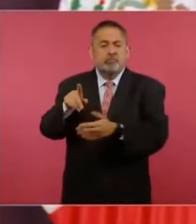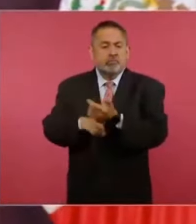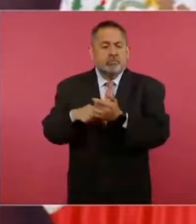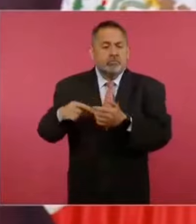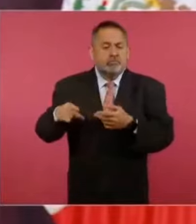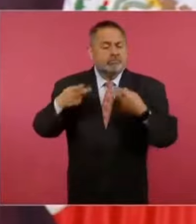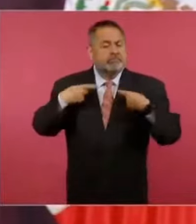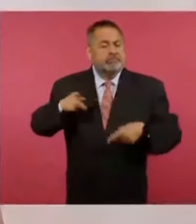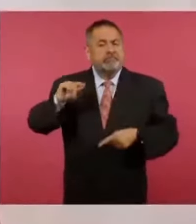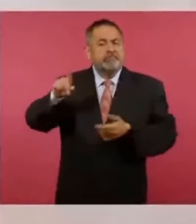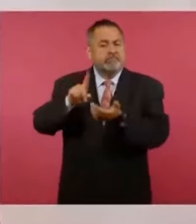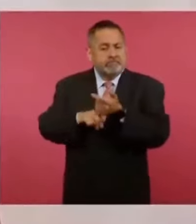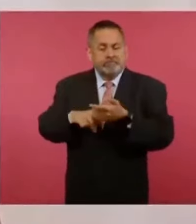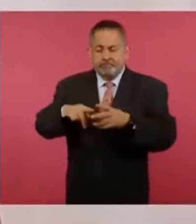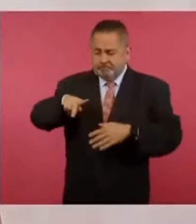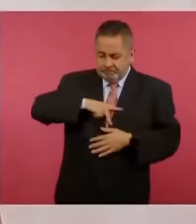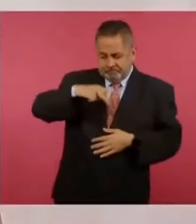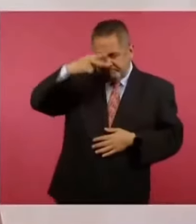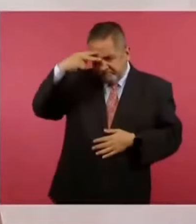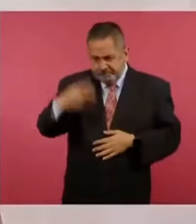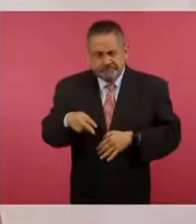servidores públicos de nuestro país,